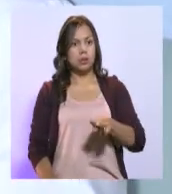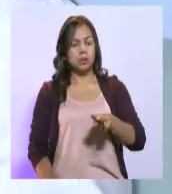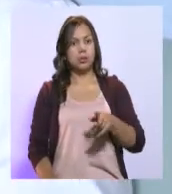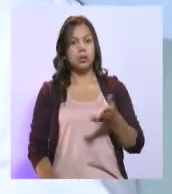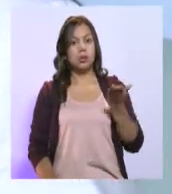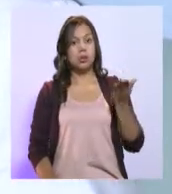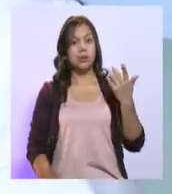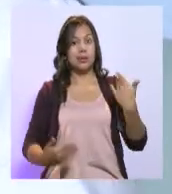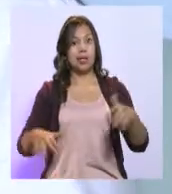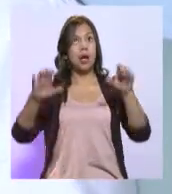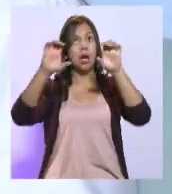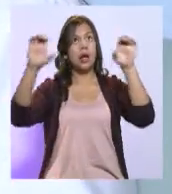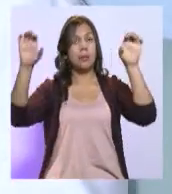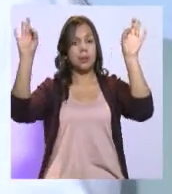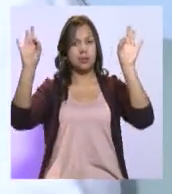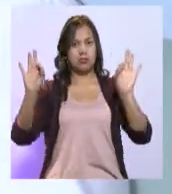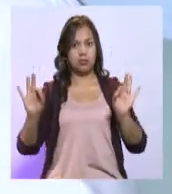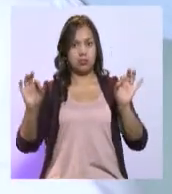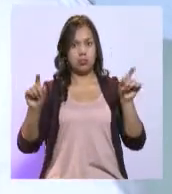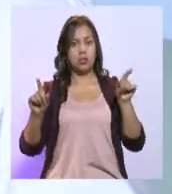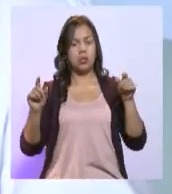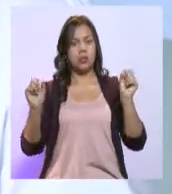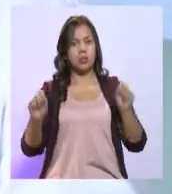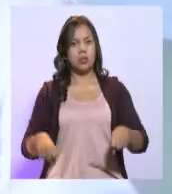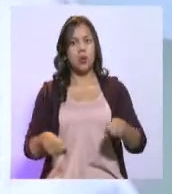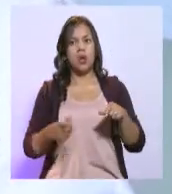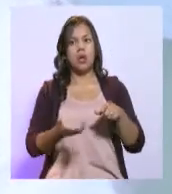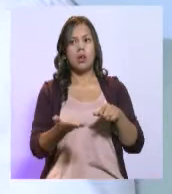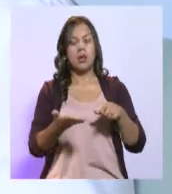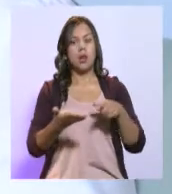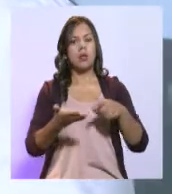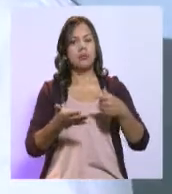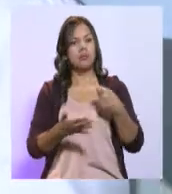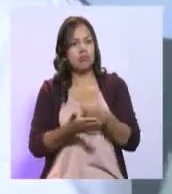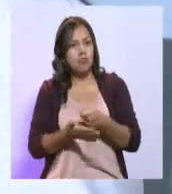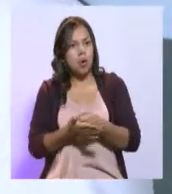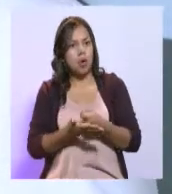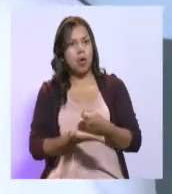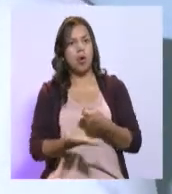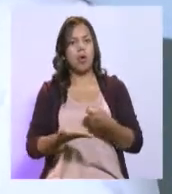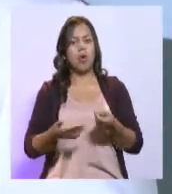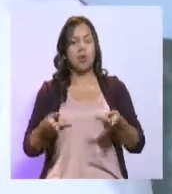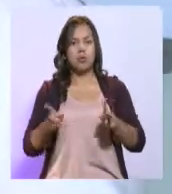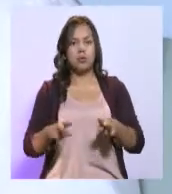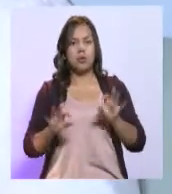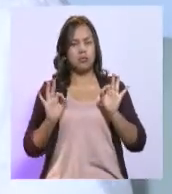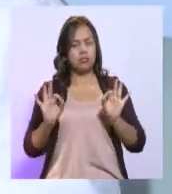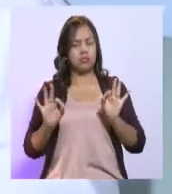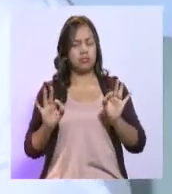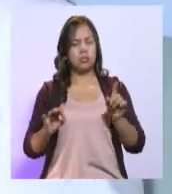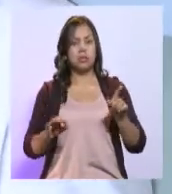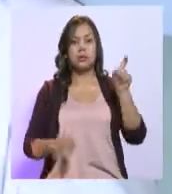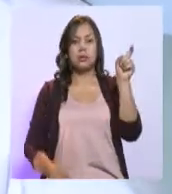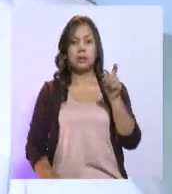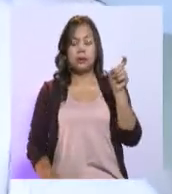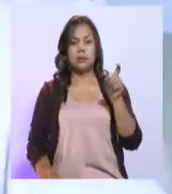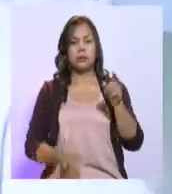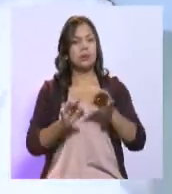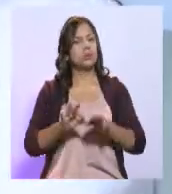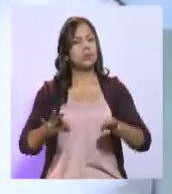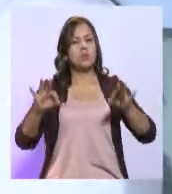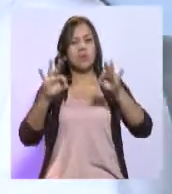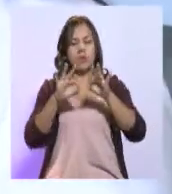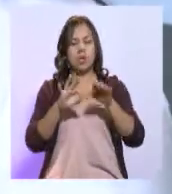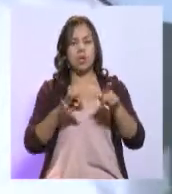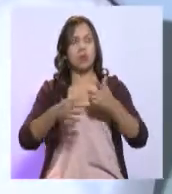la empresa eléctrica pues establecidos mecanismos de cobro que son absolutamente eficientes, pues es importante que